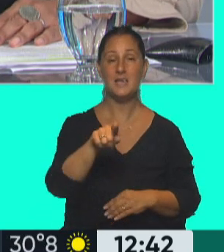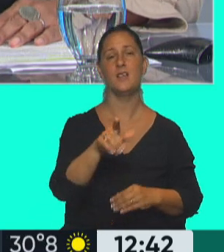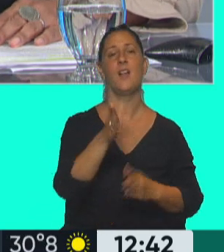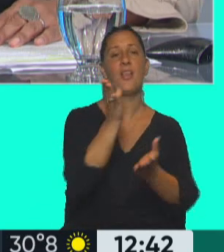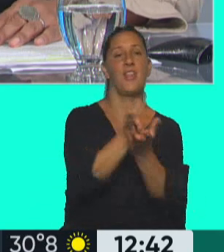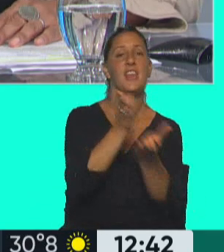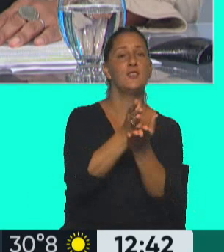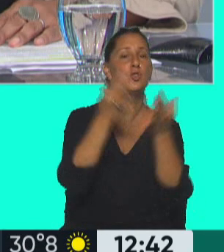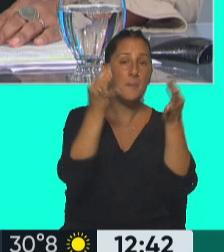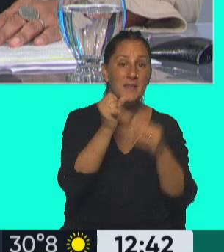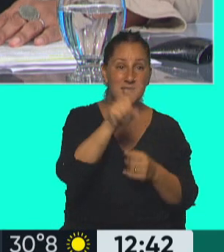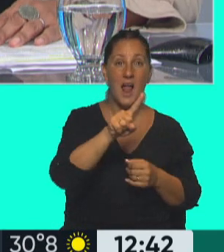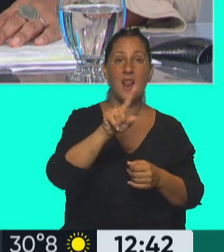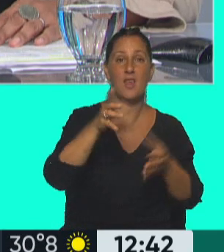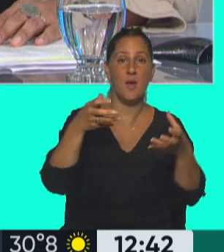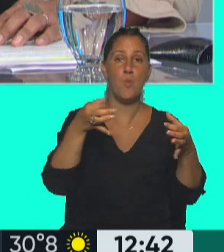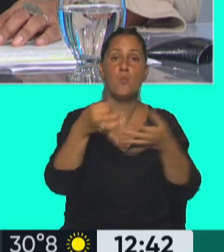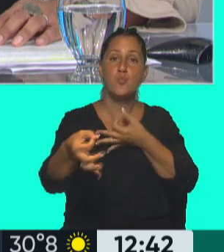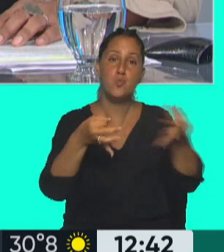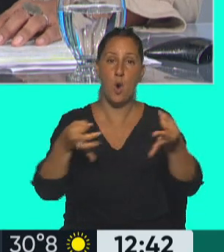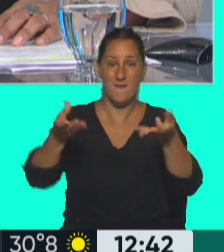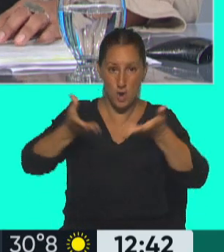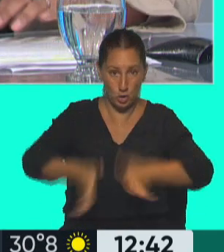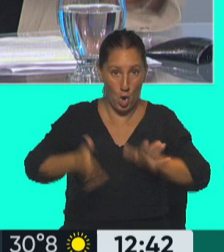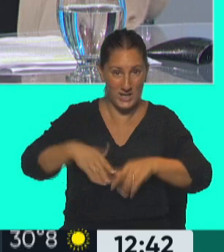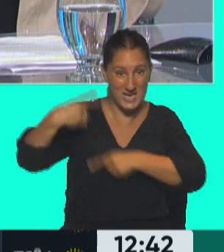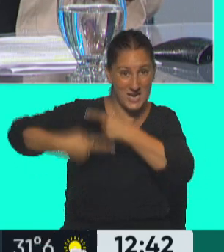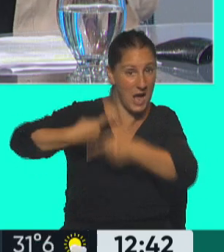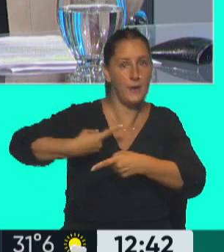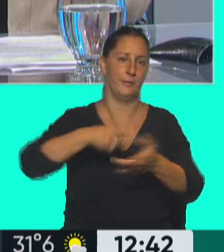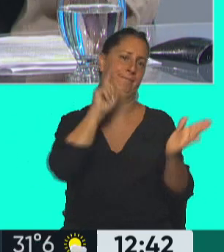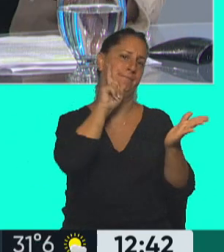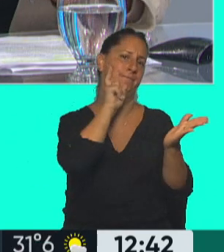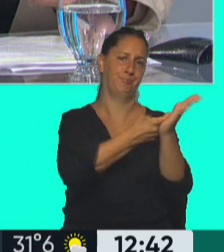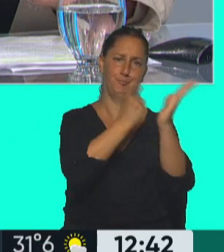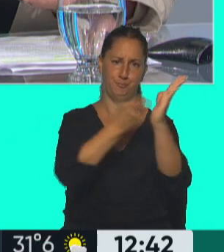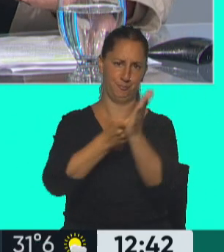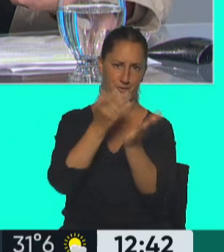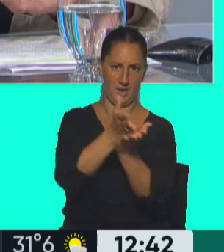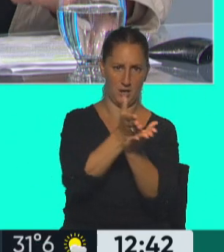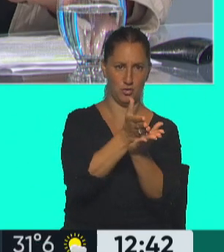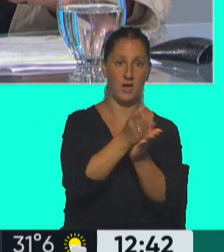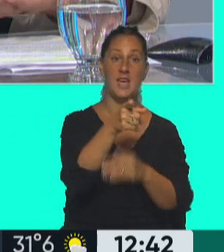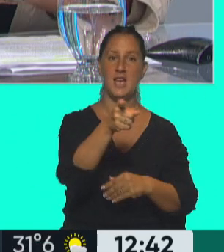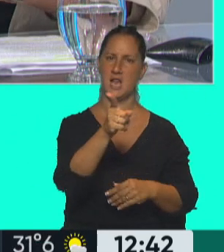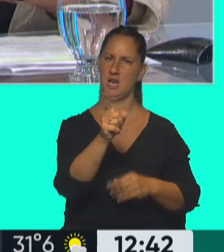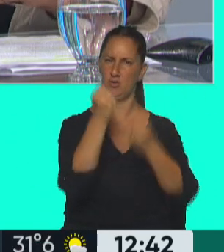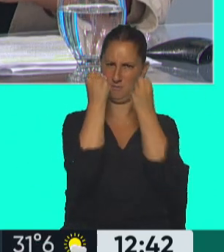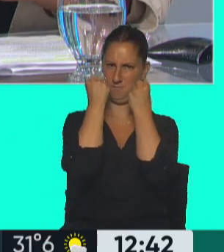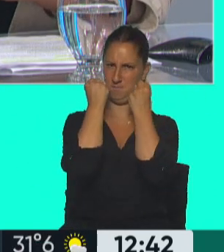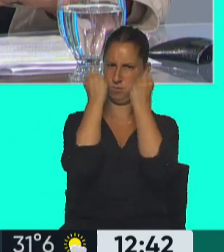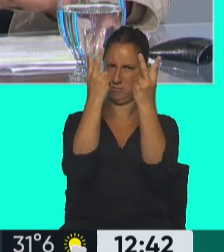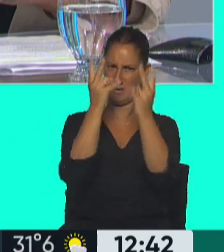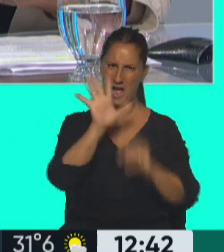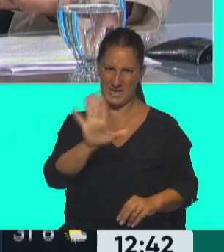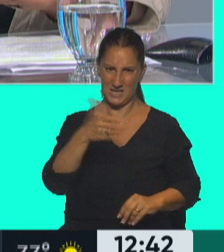derechos específicos que ellos ya tienen normados. Así que cuando ellos se paran de esta manera es porque saben que los respalda la